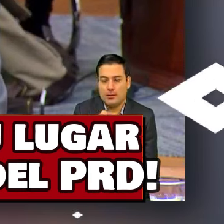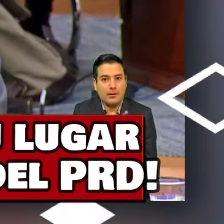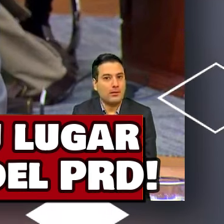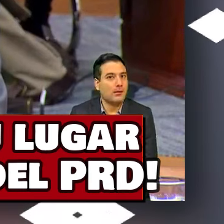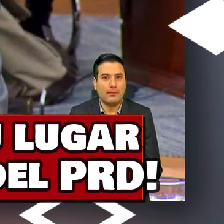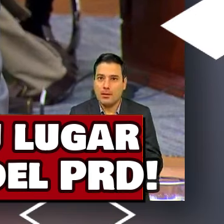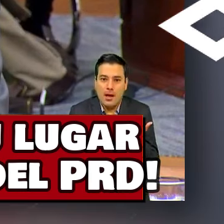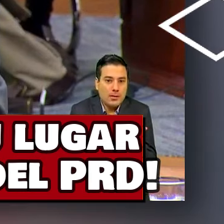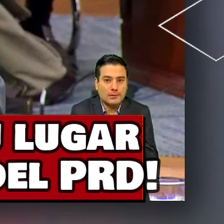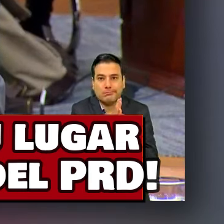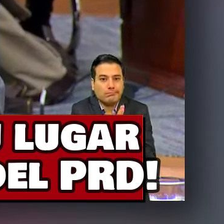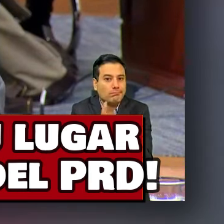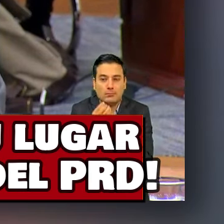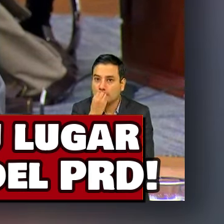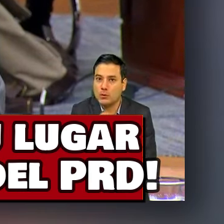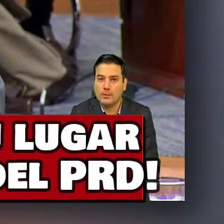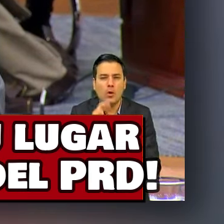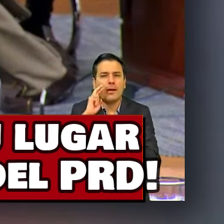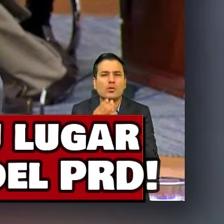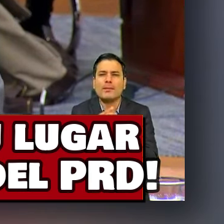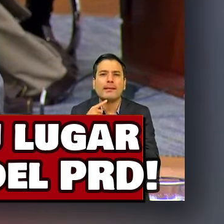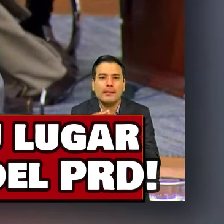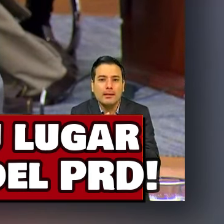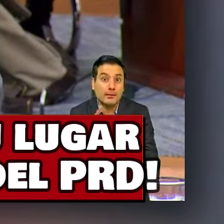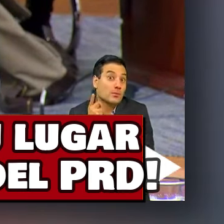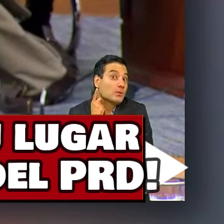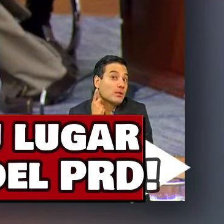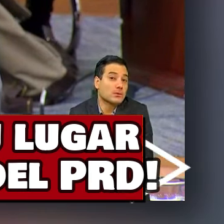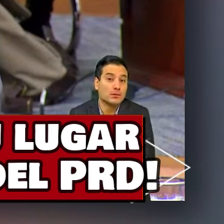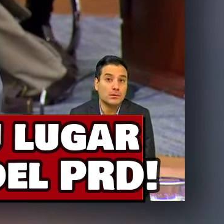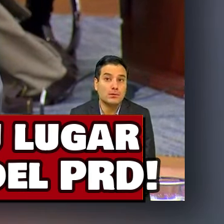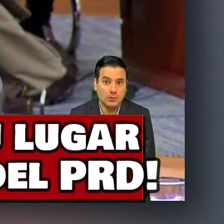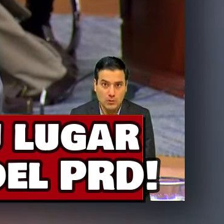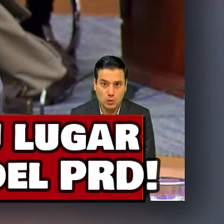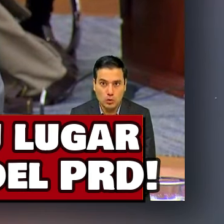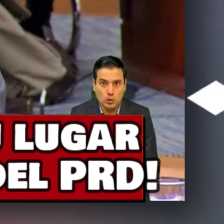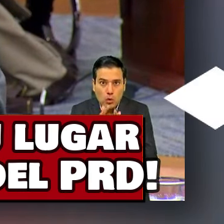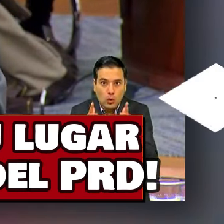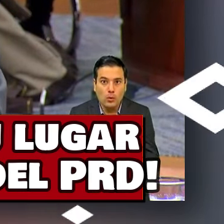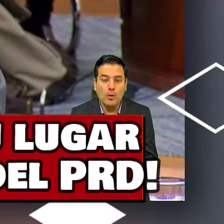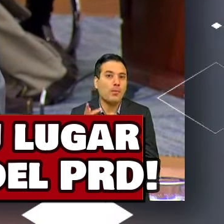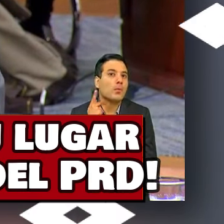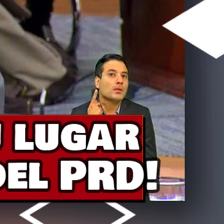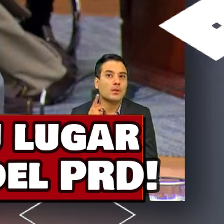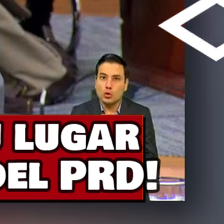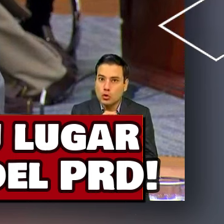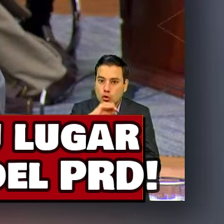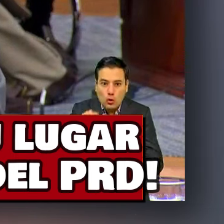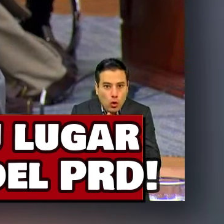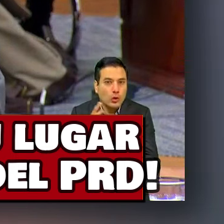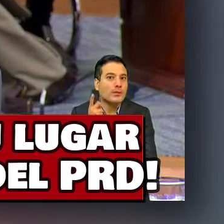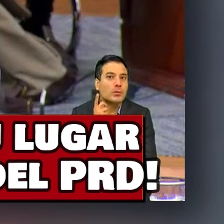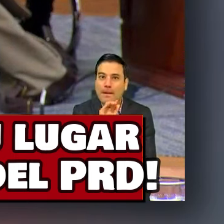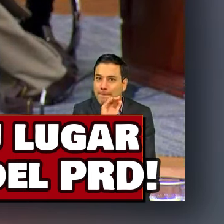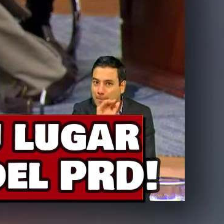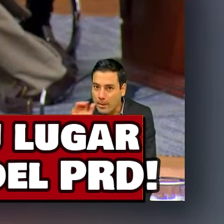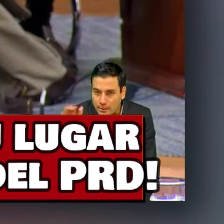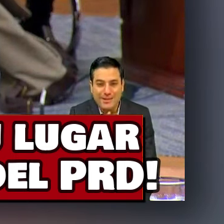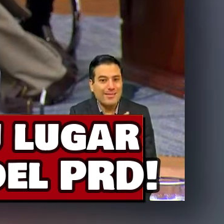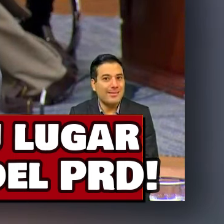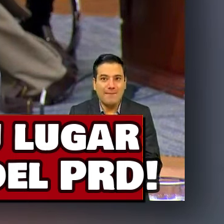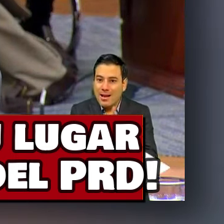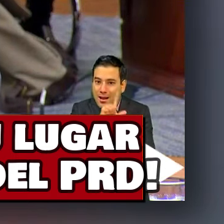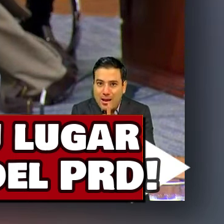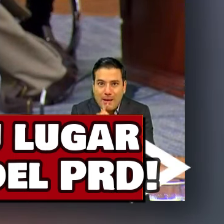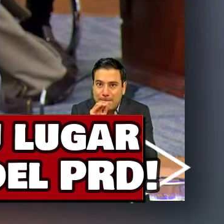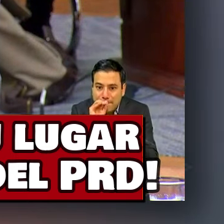legislativas. Y llamo nuevamente a los representantes legislativos de los partidos, porque su presencia en esta mesa está estructuralmente